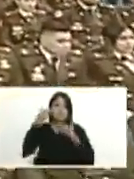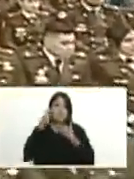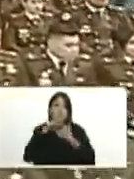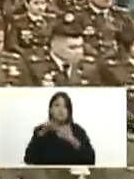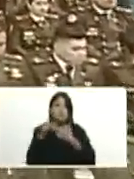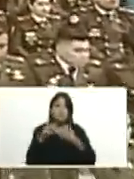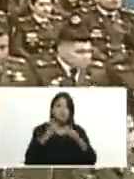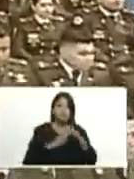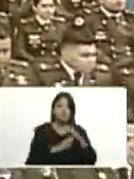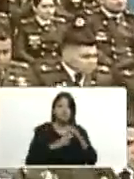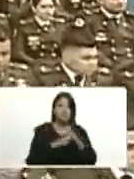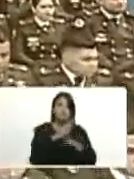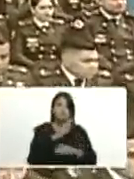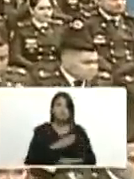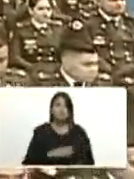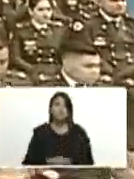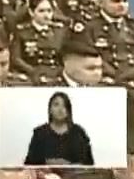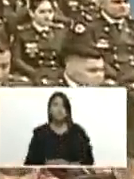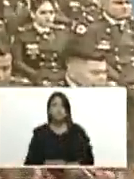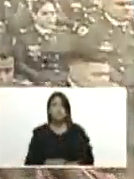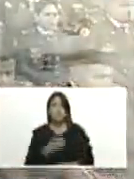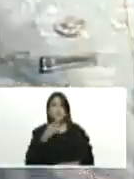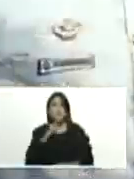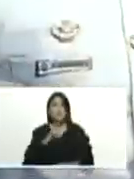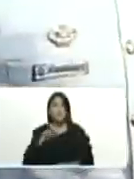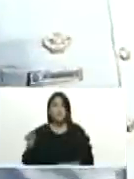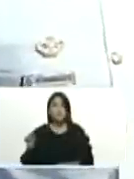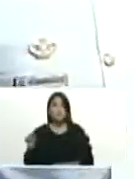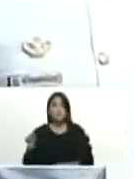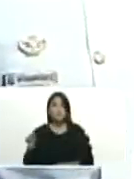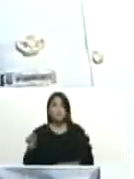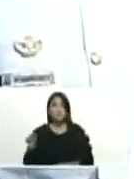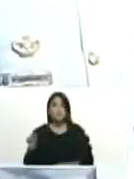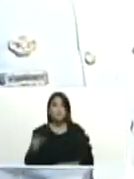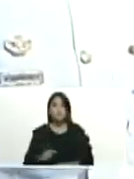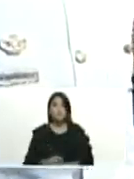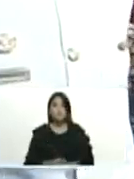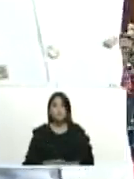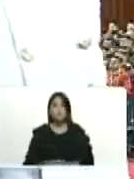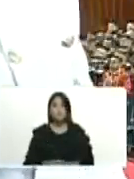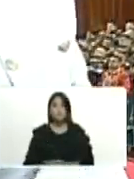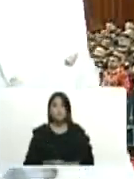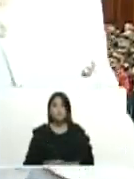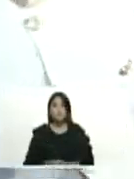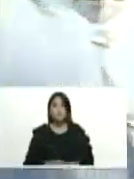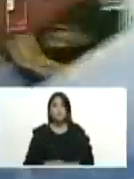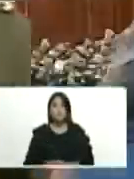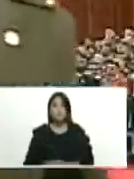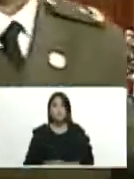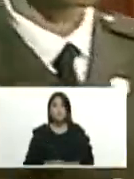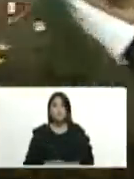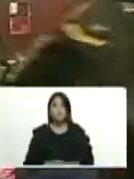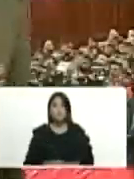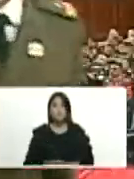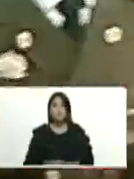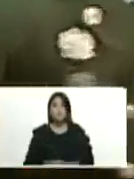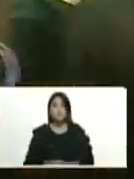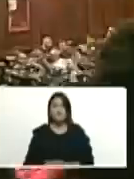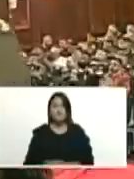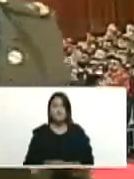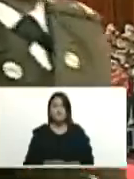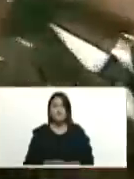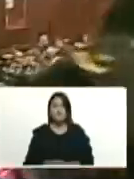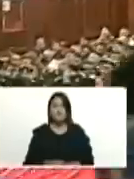retirarme. ¡A la izquierda! ¡De frente! ¡Mar! Además, la